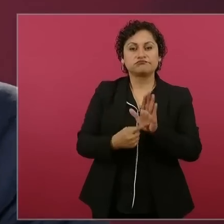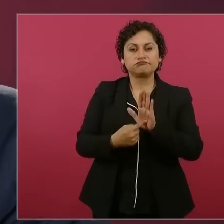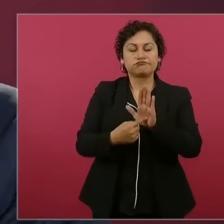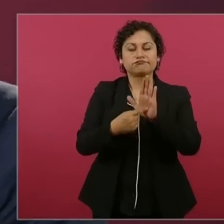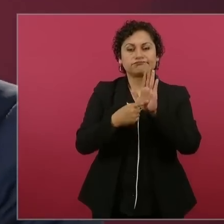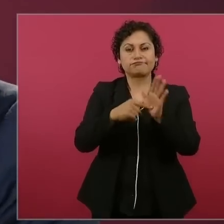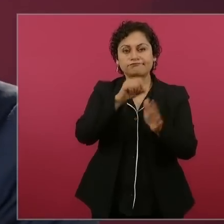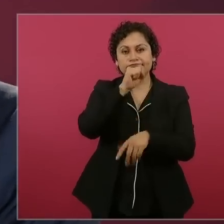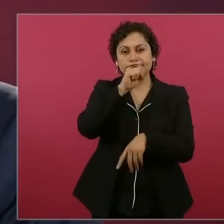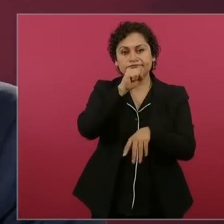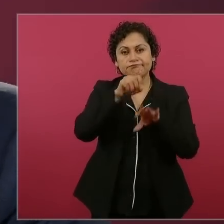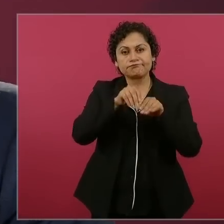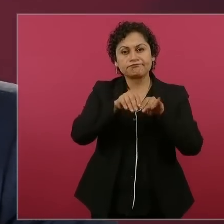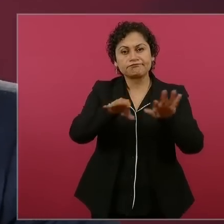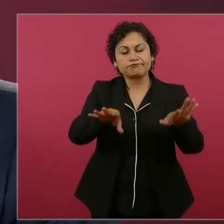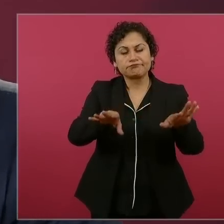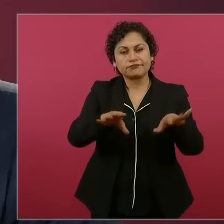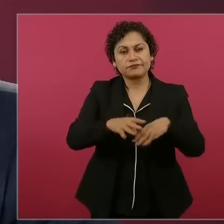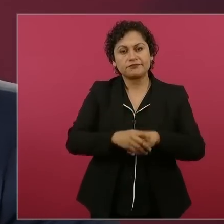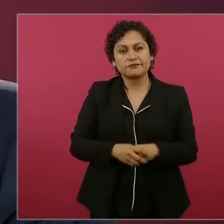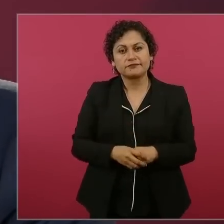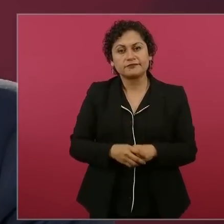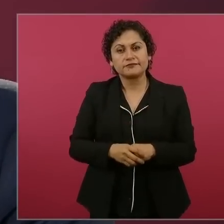casi, no sé si ese era